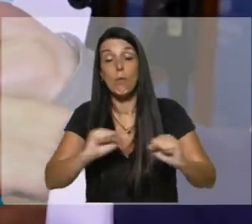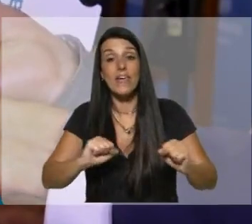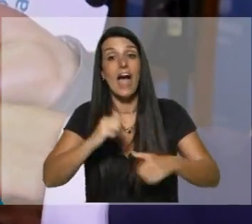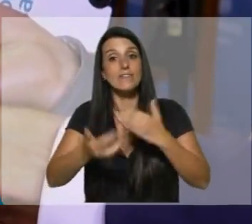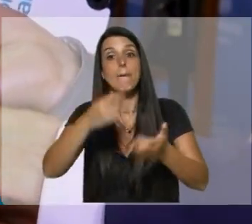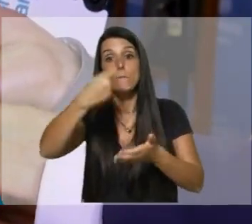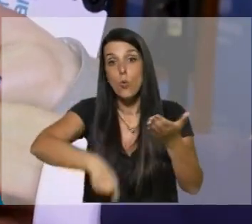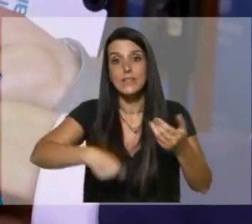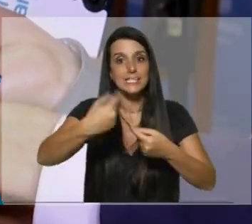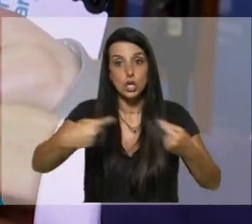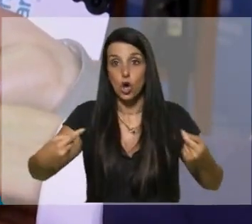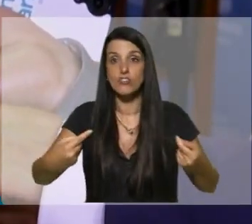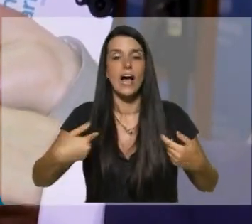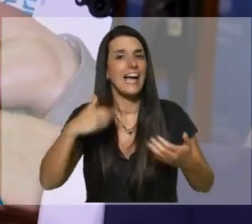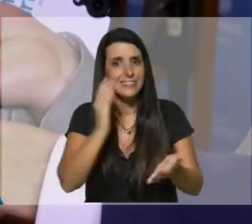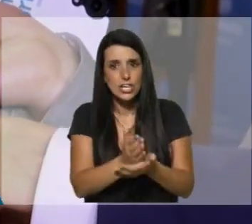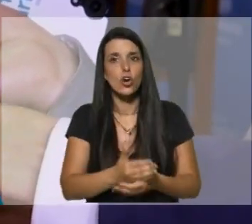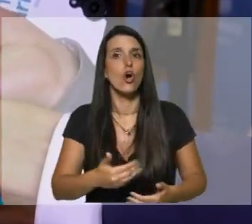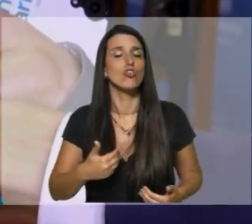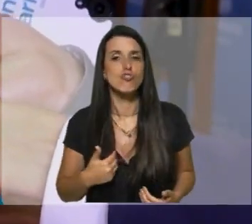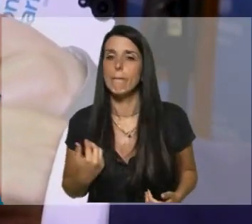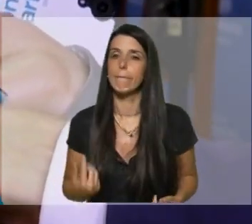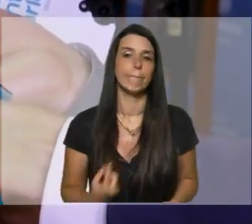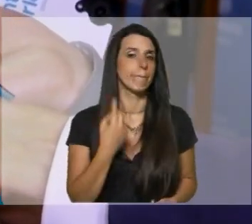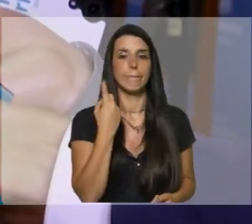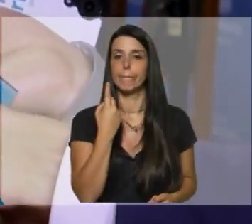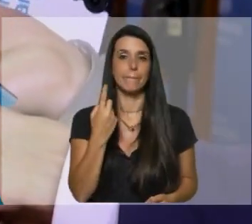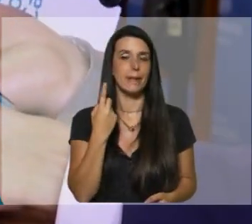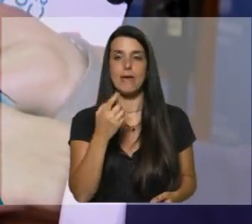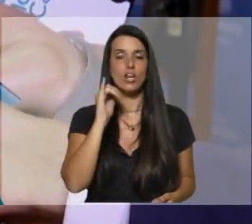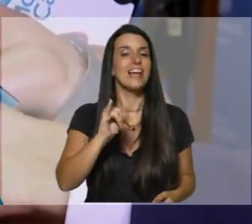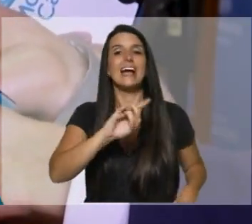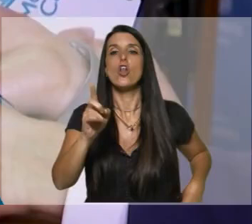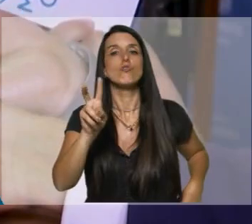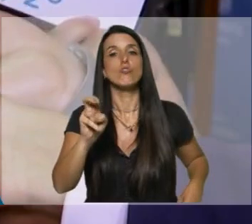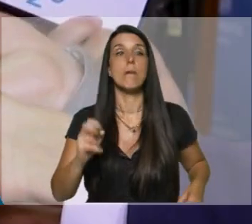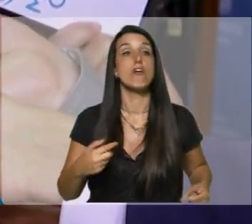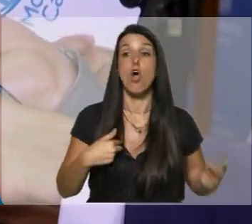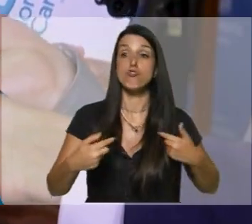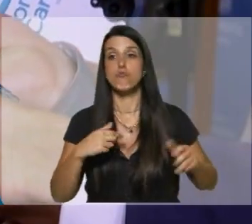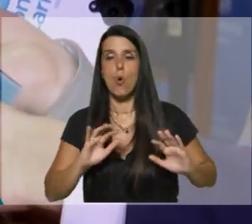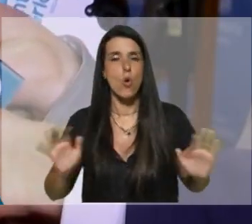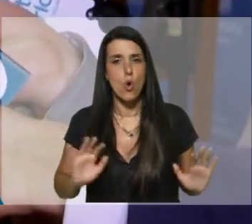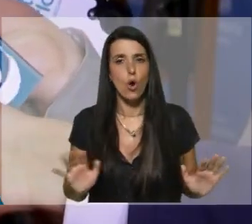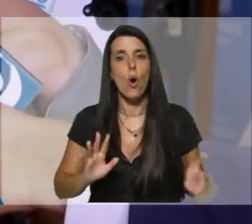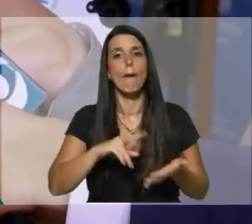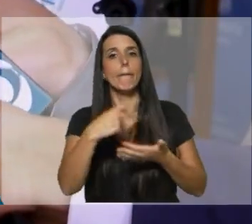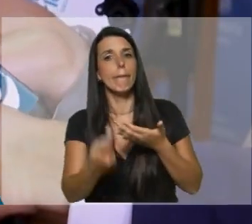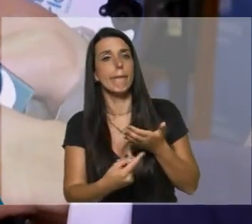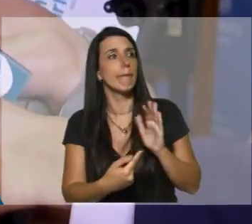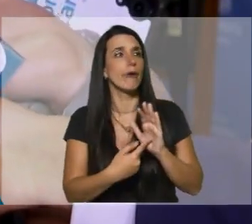de las multas y un montón de otras sanciones, yo soy el primero en sacarlo. Acá no hay un tema de egos ni un tema de que los proyectos